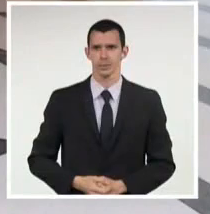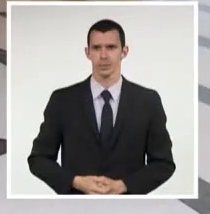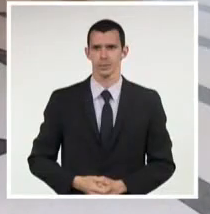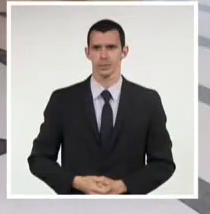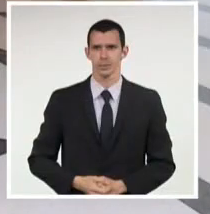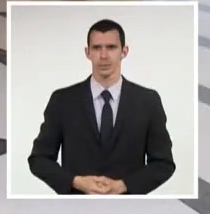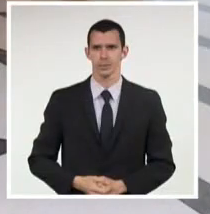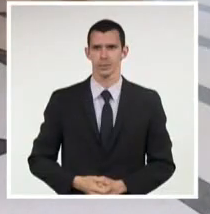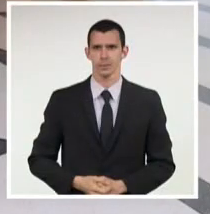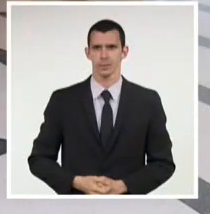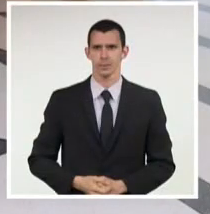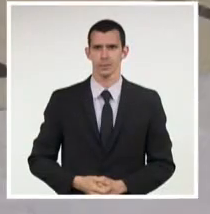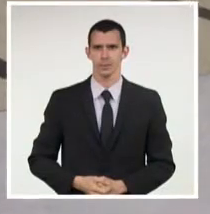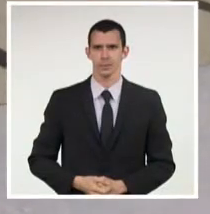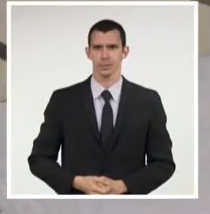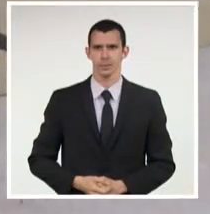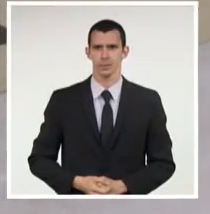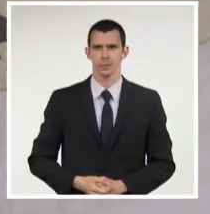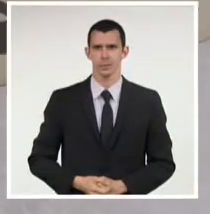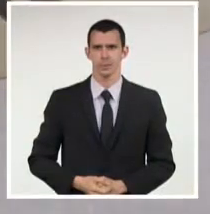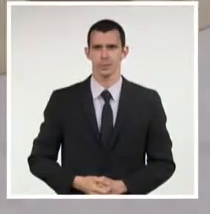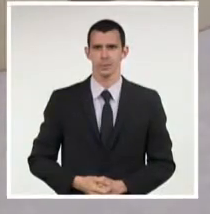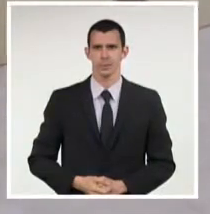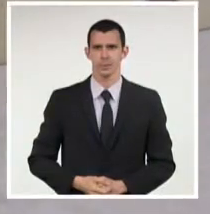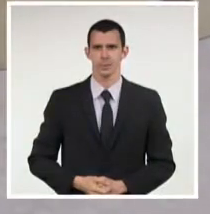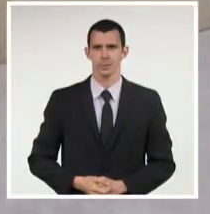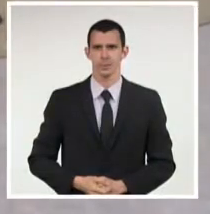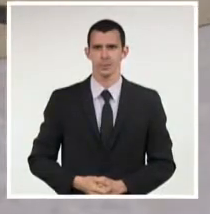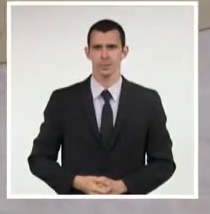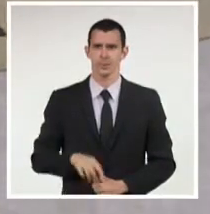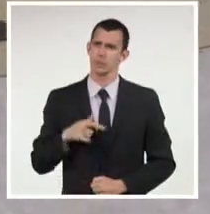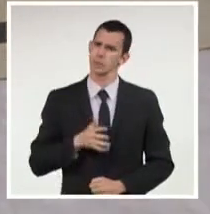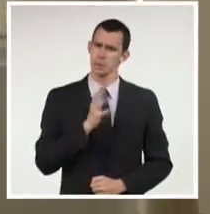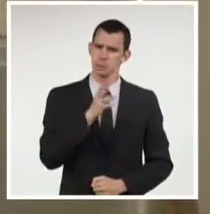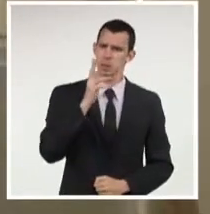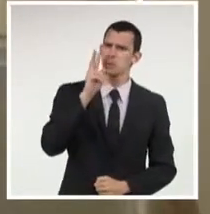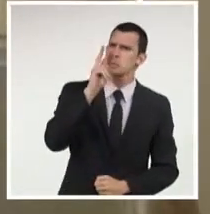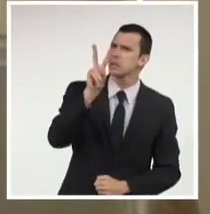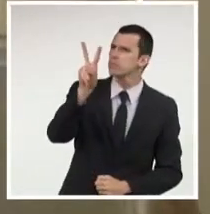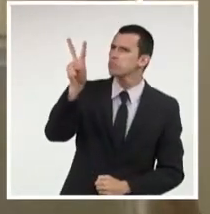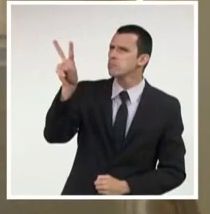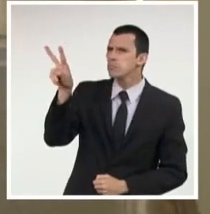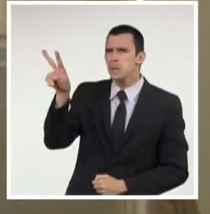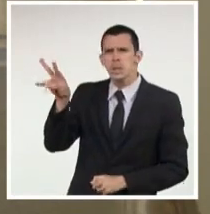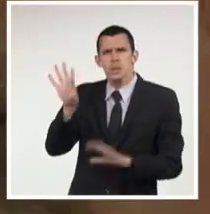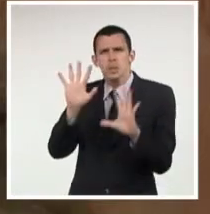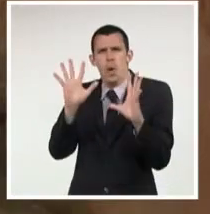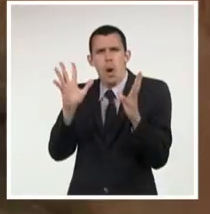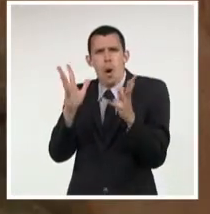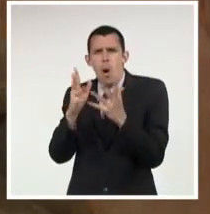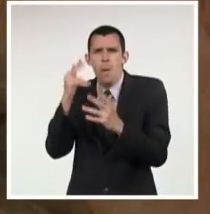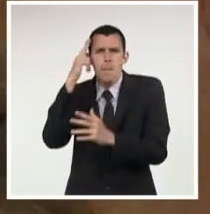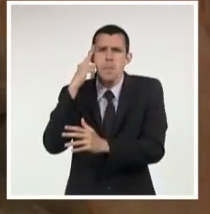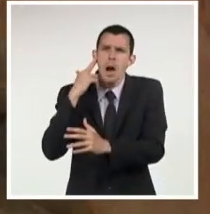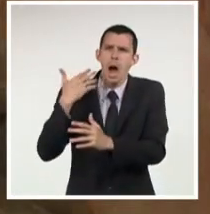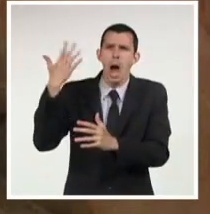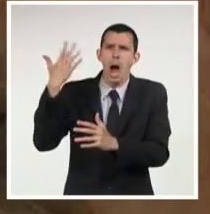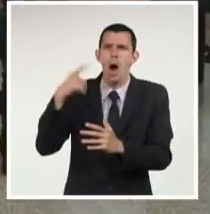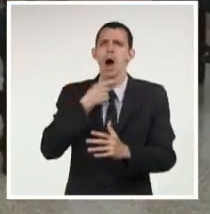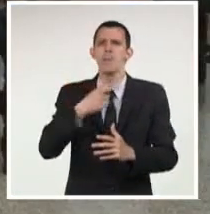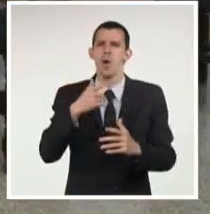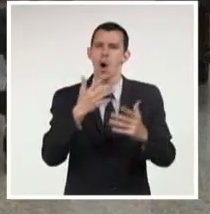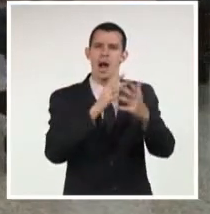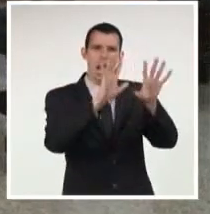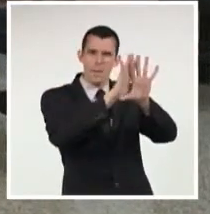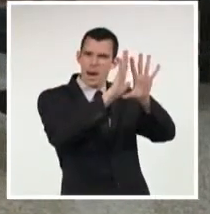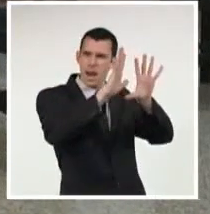Al detallar las figuras patrimoniales que se conservan en la Escuela Antonio Maceo, se observan los mármoles italianos,